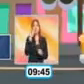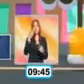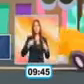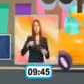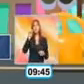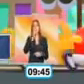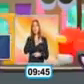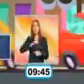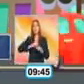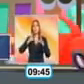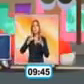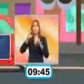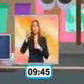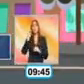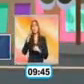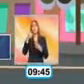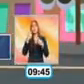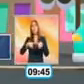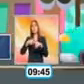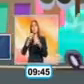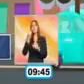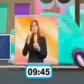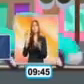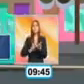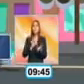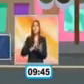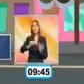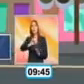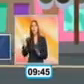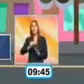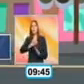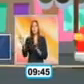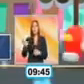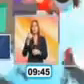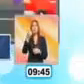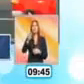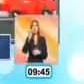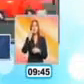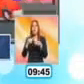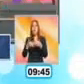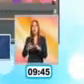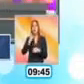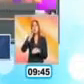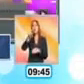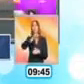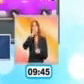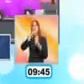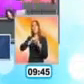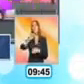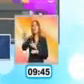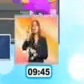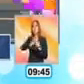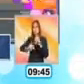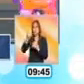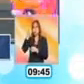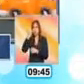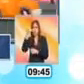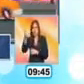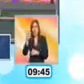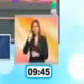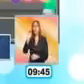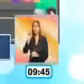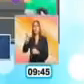esto, ¿no? O tienes muchos aparatos electrónicos y dejas abierta o consultas en algún otro aparato que alguien te prestó o en los